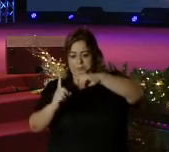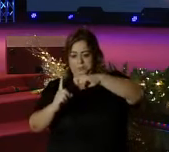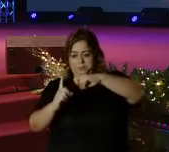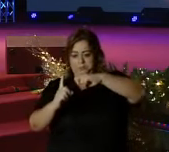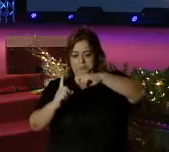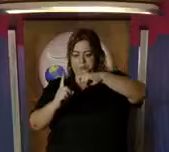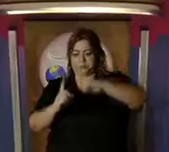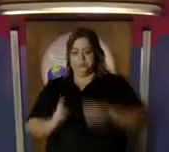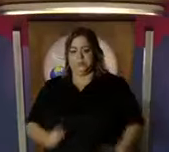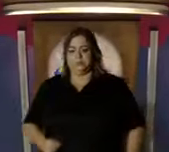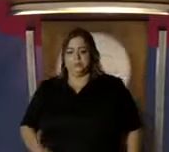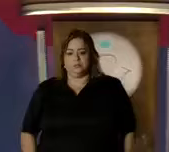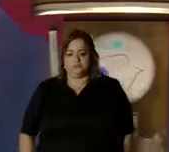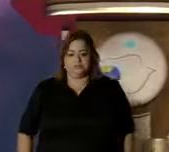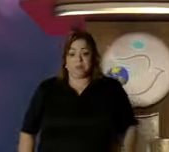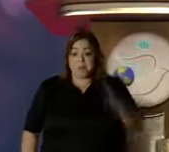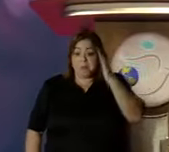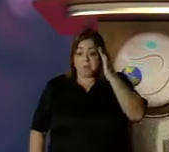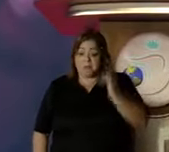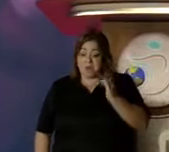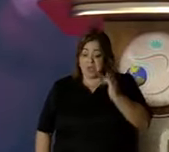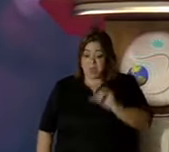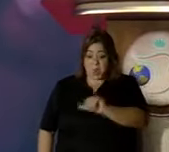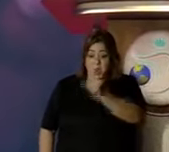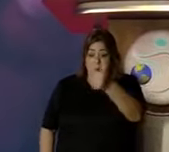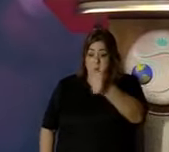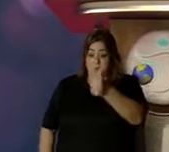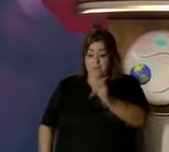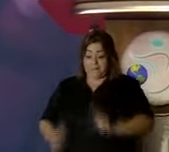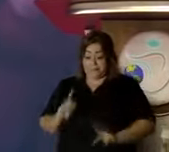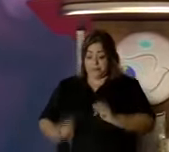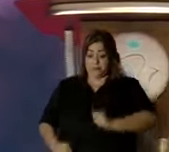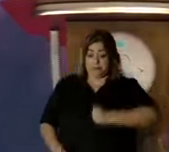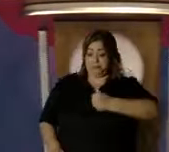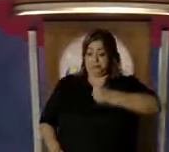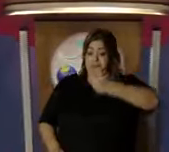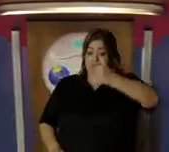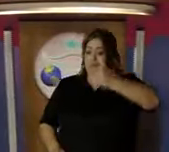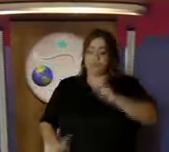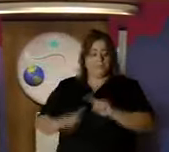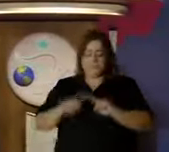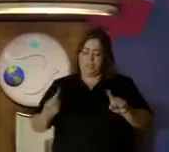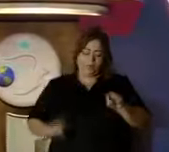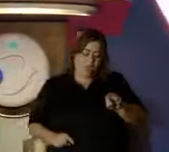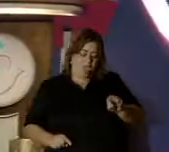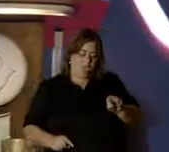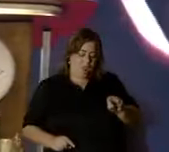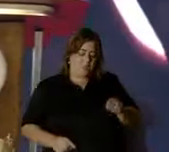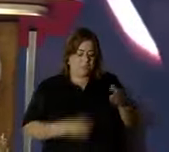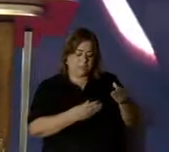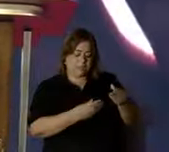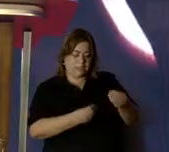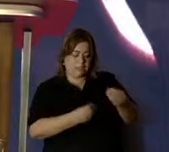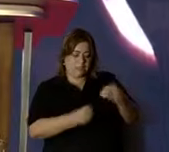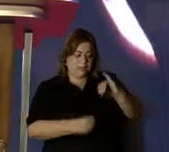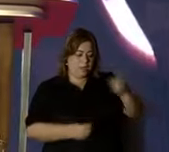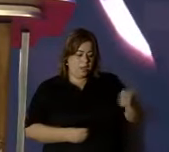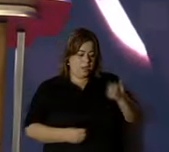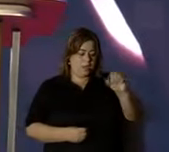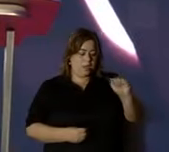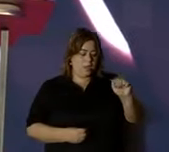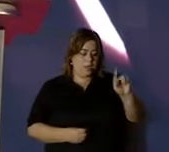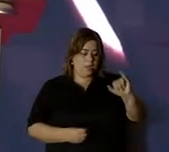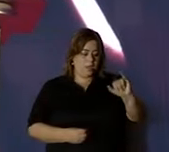Eran bien altaneros. Jesús los confrontaba continuamente. Pero vamos, sigue diciendo. Y